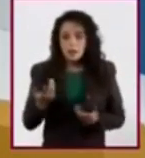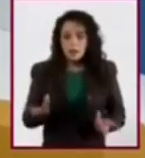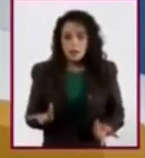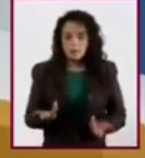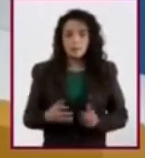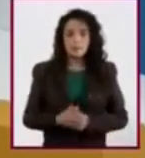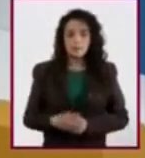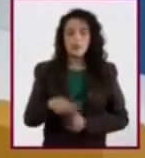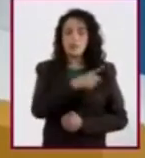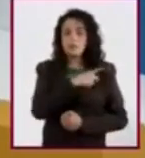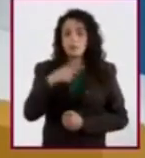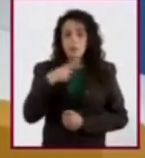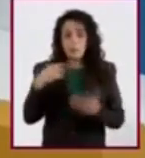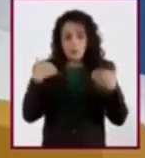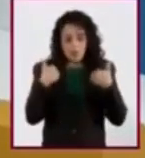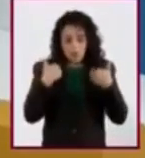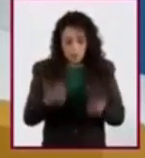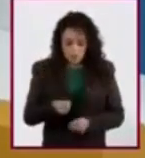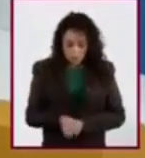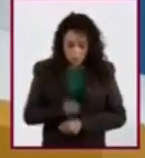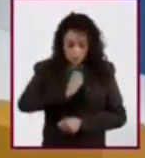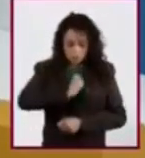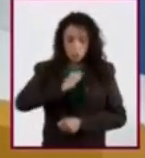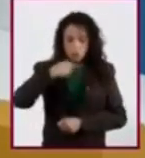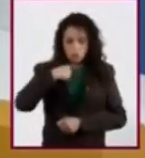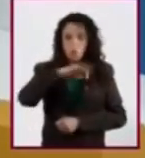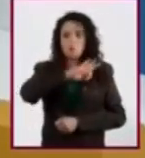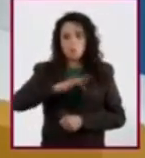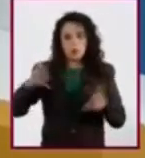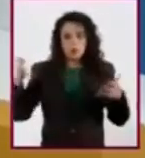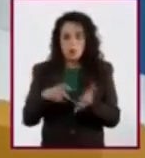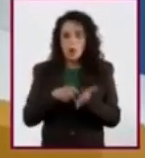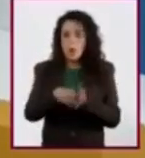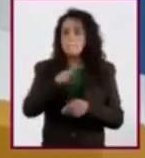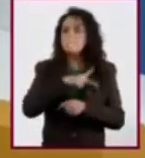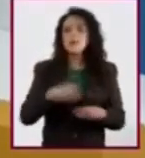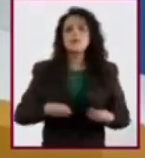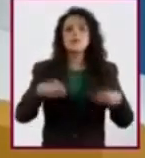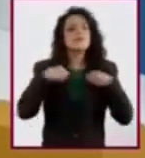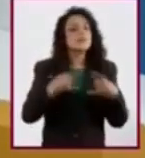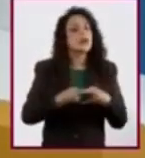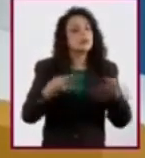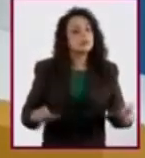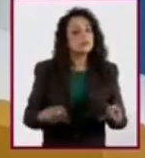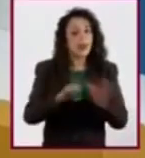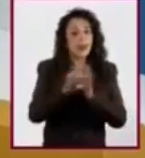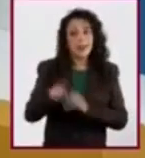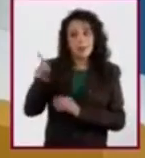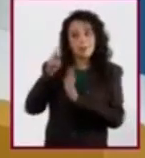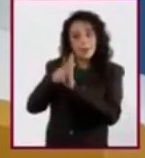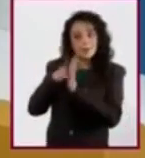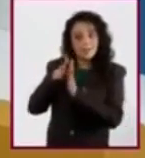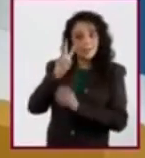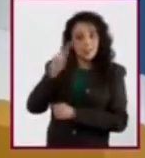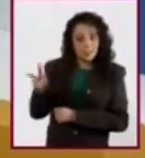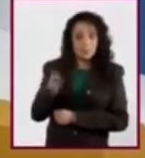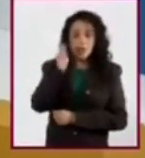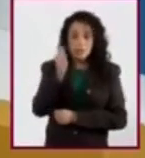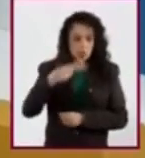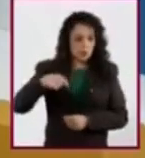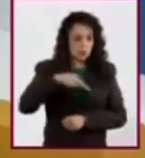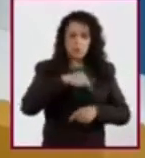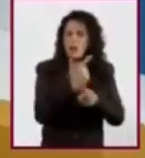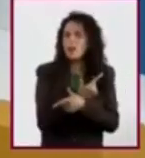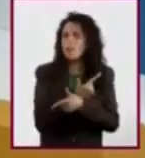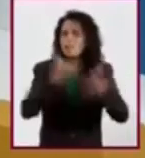debemos asumirnos como sujetos de nuestra historia, como se dijo en el video, siendo conscientes de que somos seres libres de